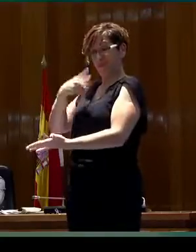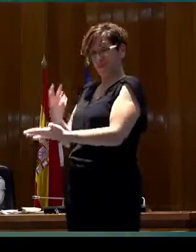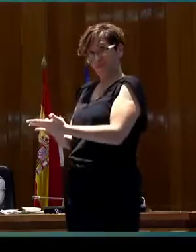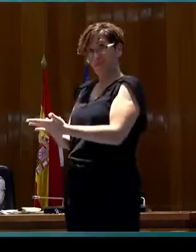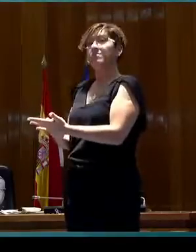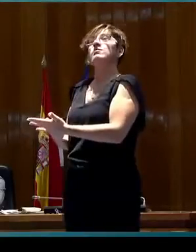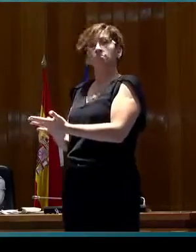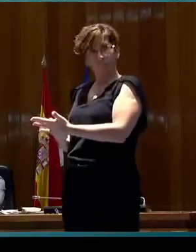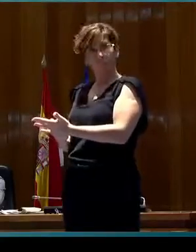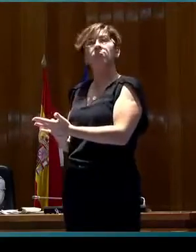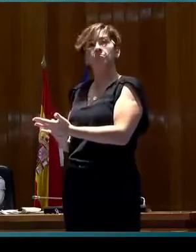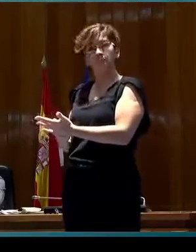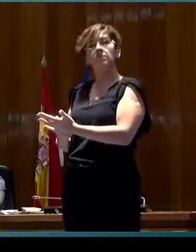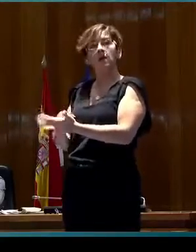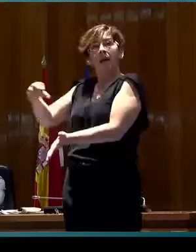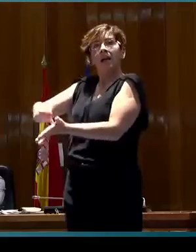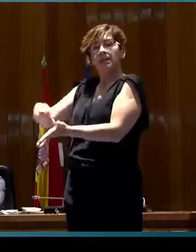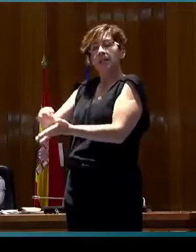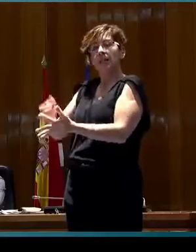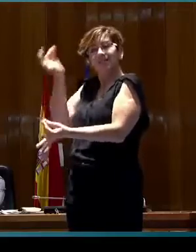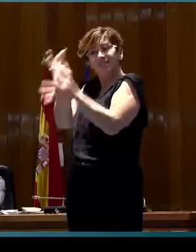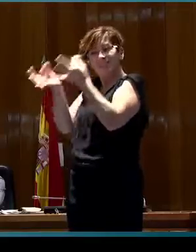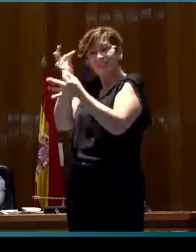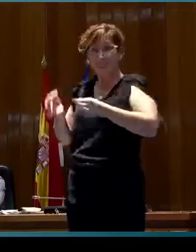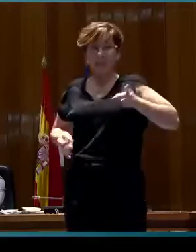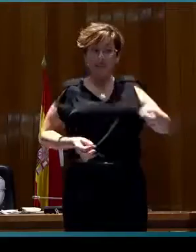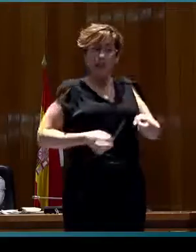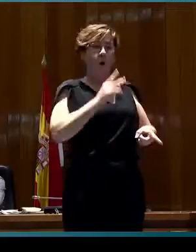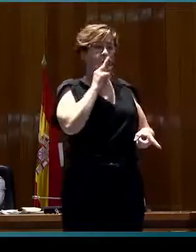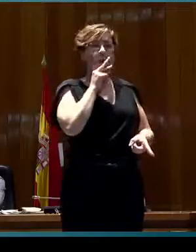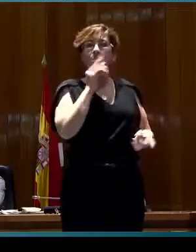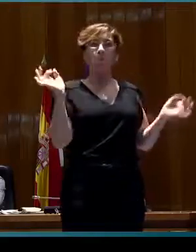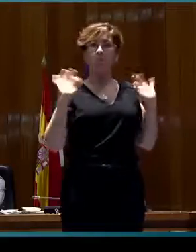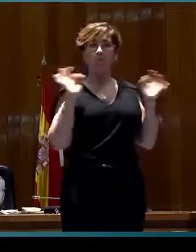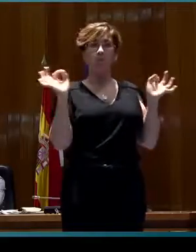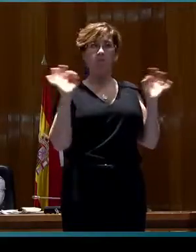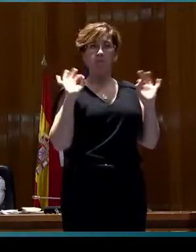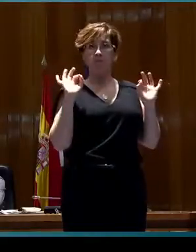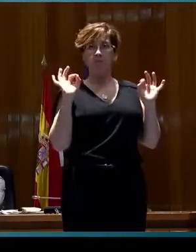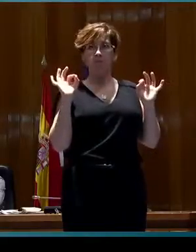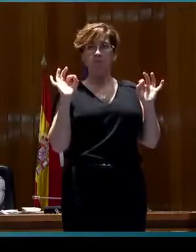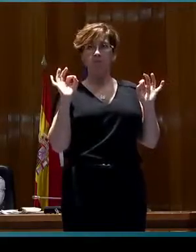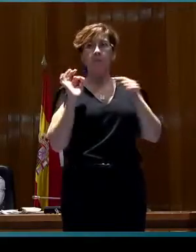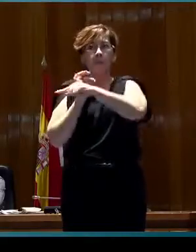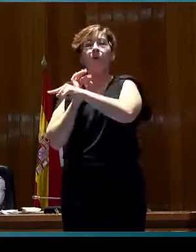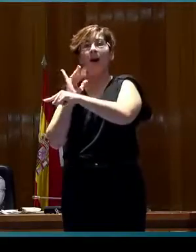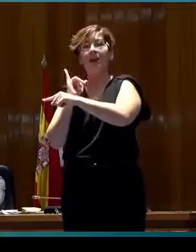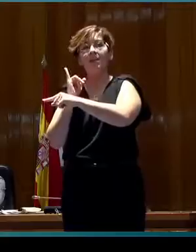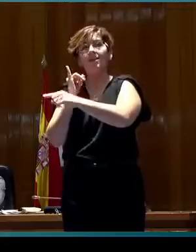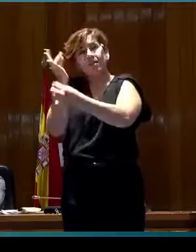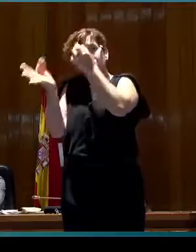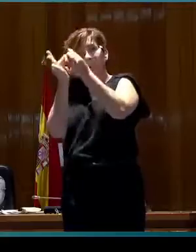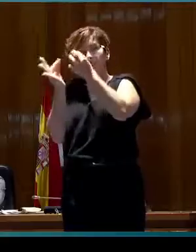se le exige algunas cuestiones que no se le exige a un intérprete de lenguas orales, aparte de las que ya señalaba el profesor Reyes.